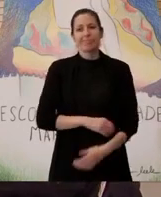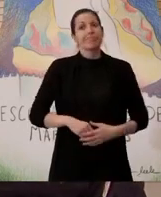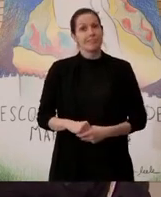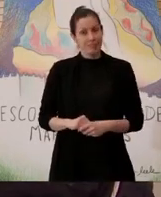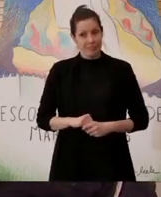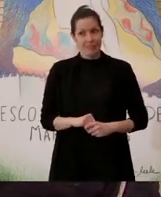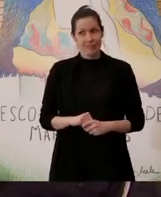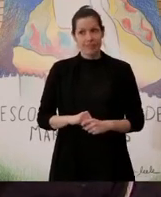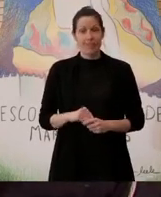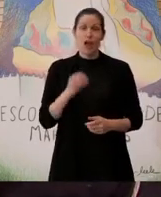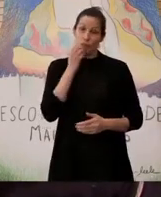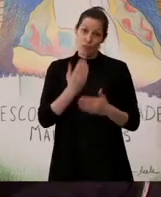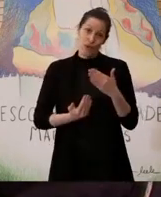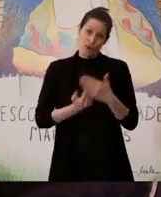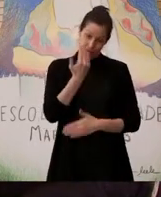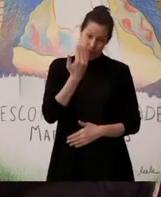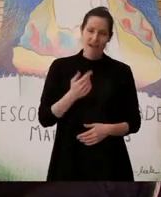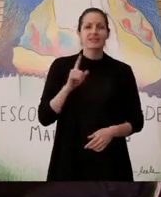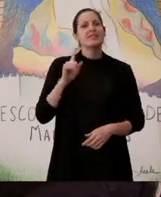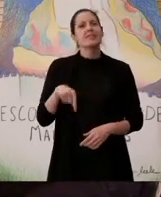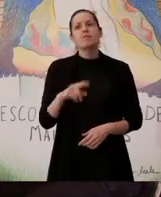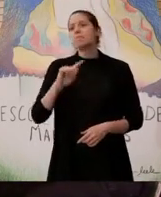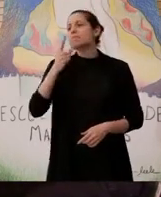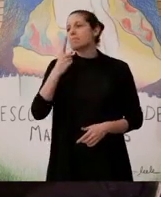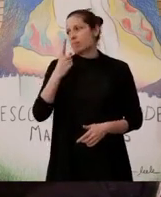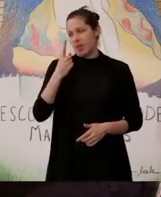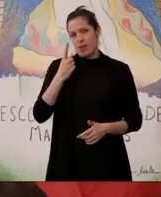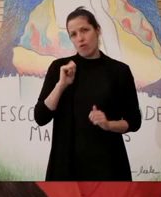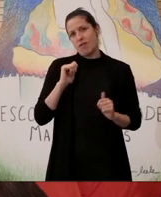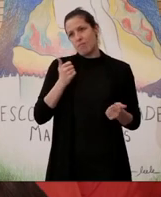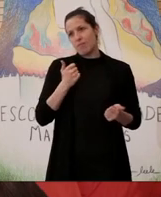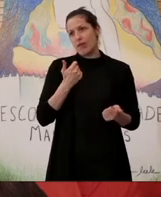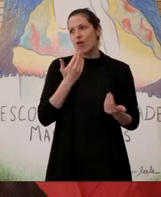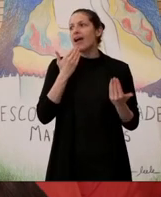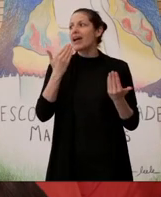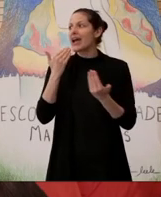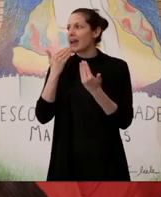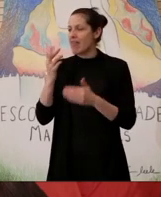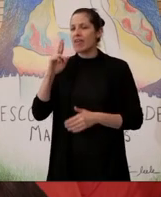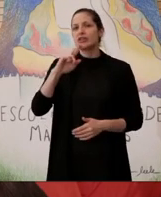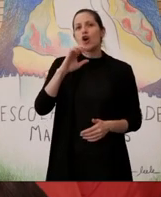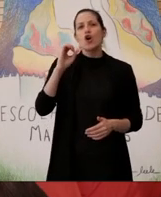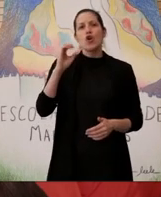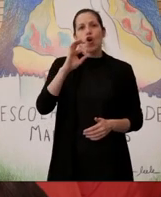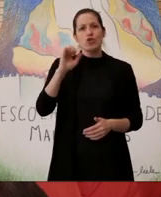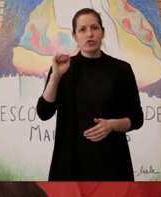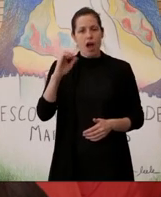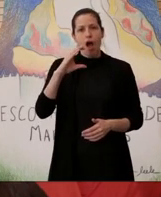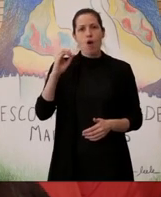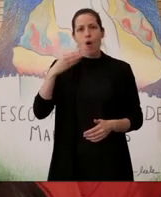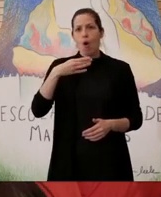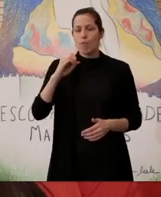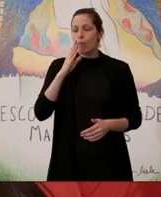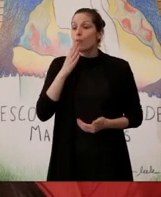poismo muy bodía él también quería conversar dando las brasas a ven querida rosa cobo por oconvite por estarse aquí